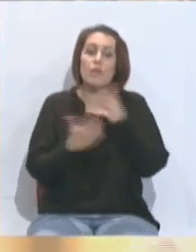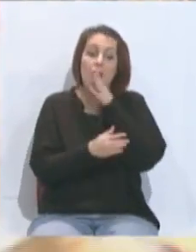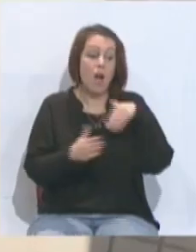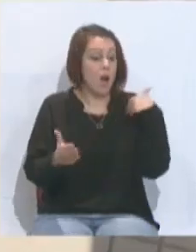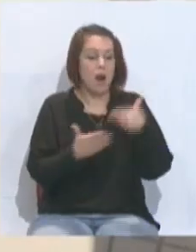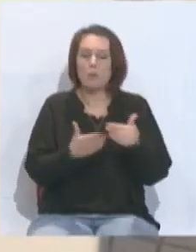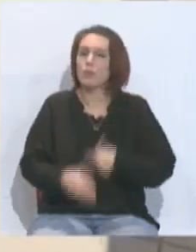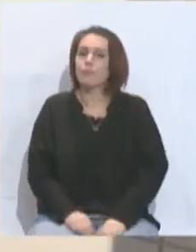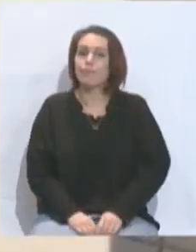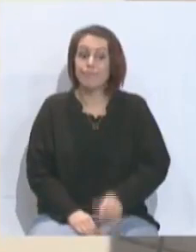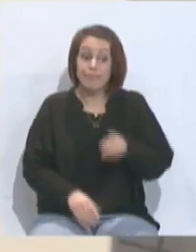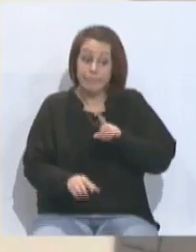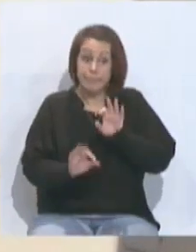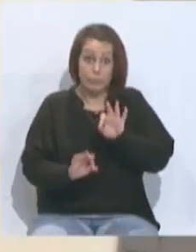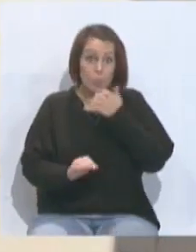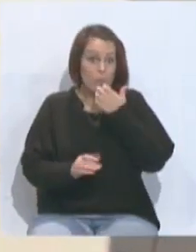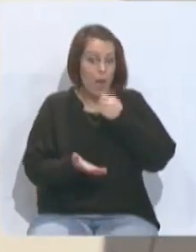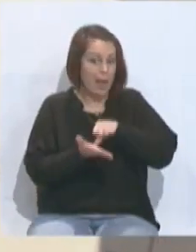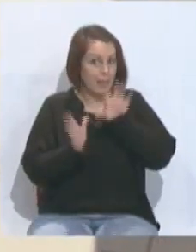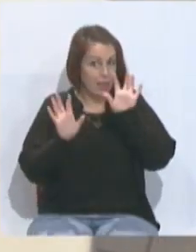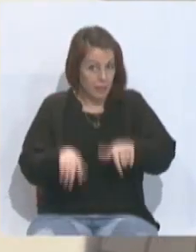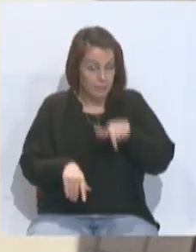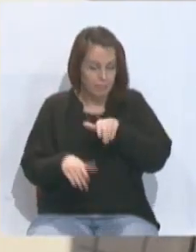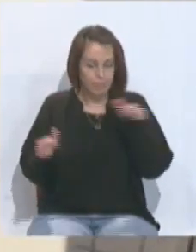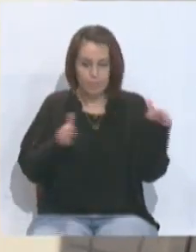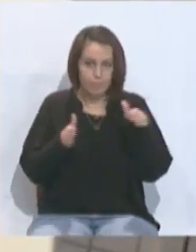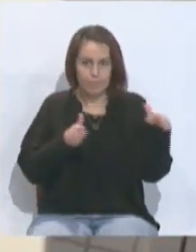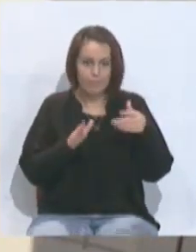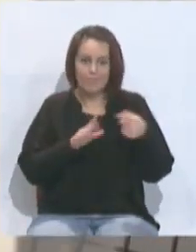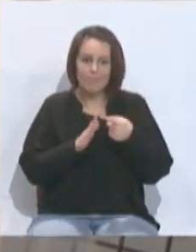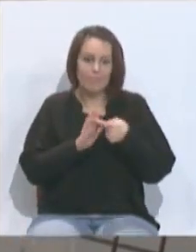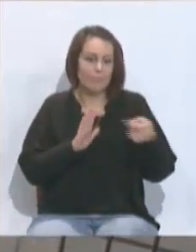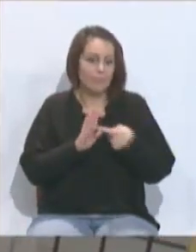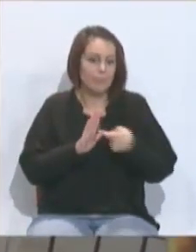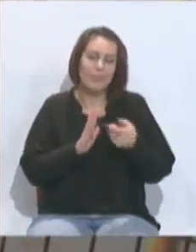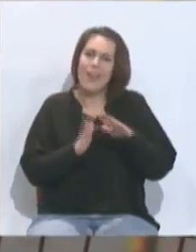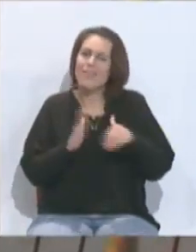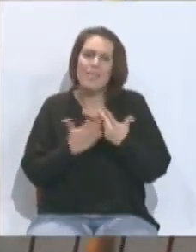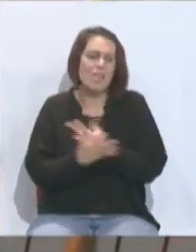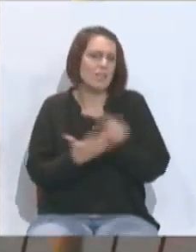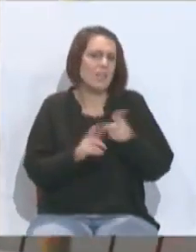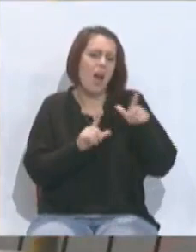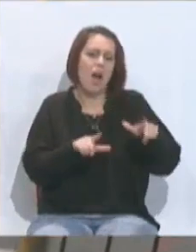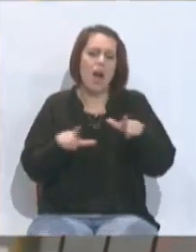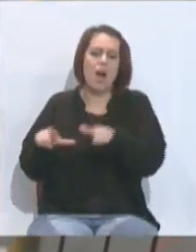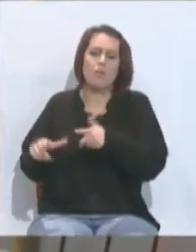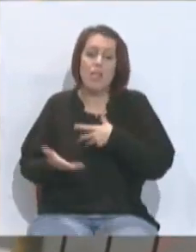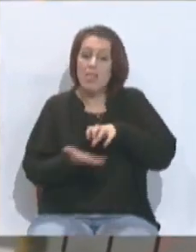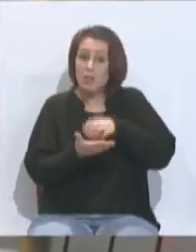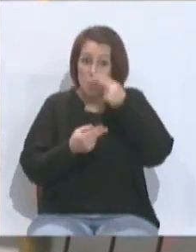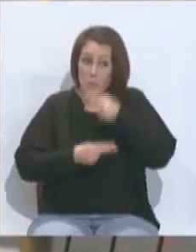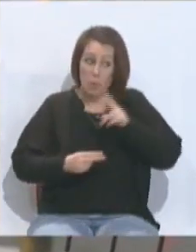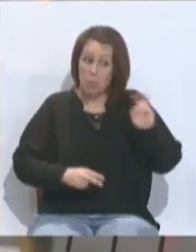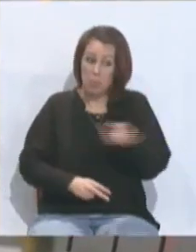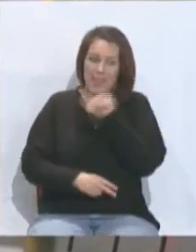la fecha. En concreto, en ciudades como Cádiz Capital, en este periodo se han eliminado hasta 17 aulas de distintos centros públicos,